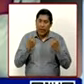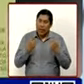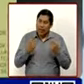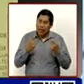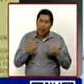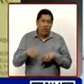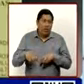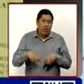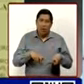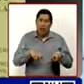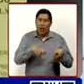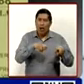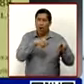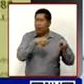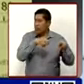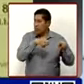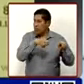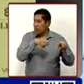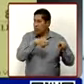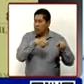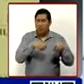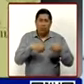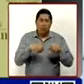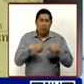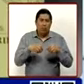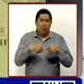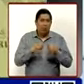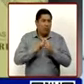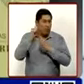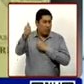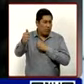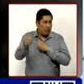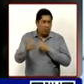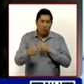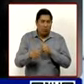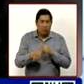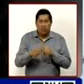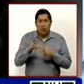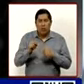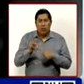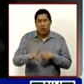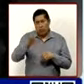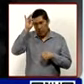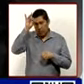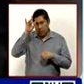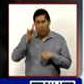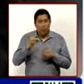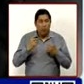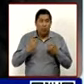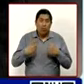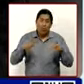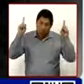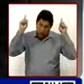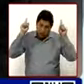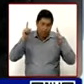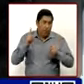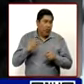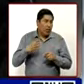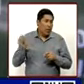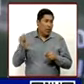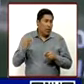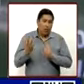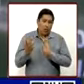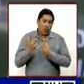de viajar precisamente a esa población con la finalidad de poder encontrar trabajo. Al no lograr este objetivo, es